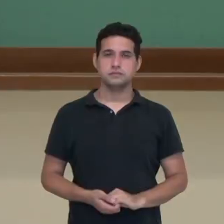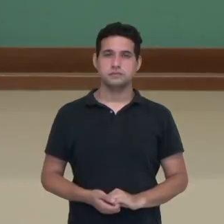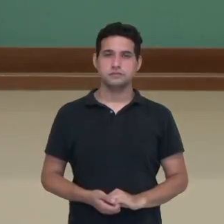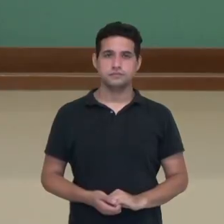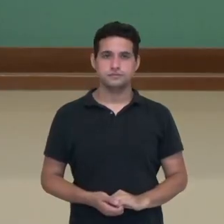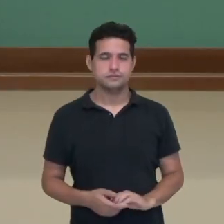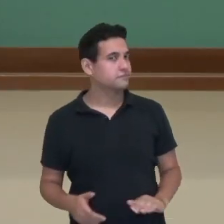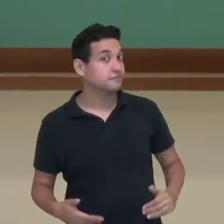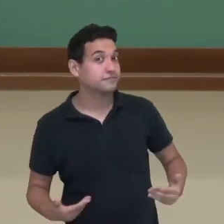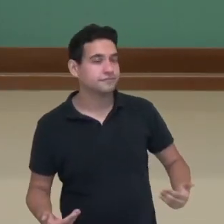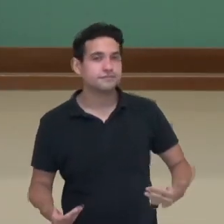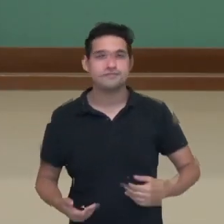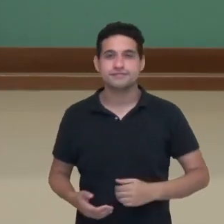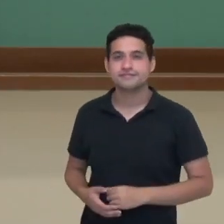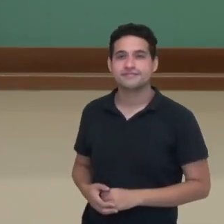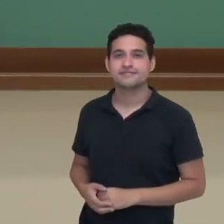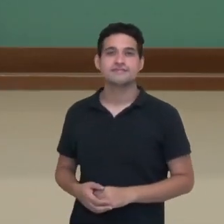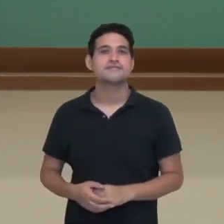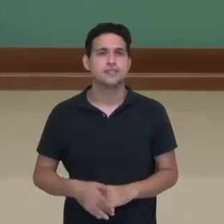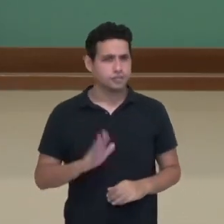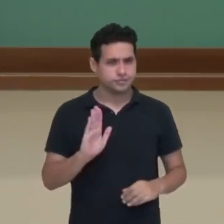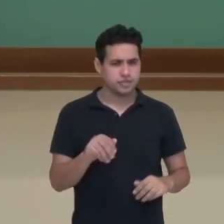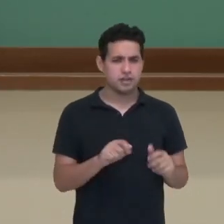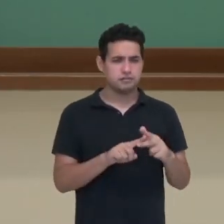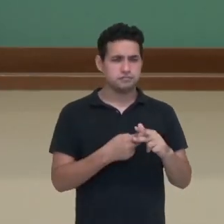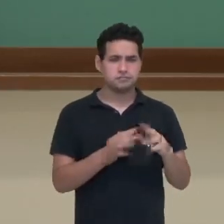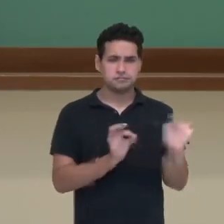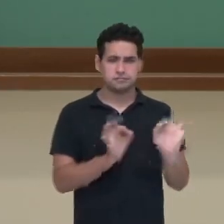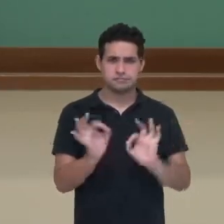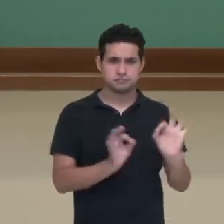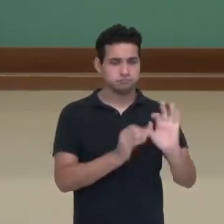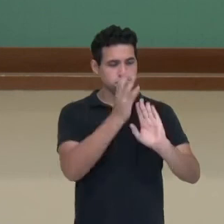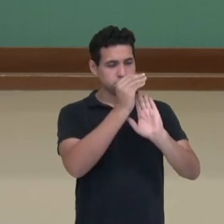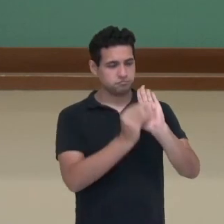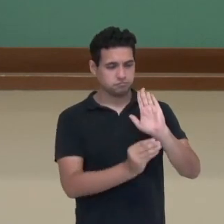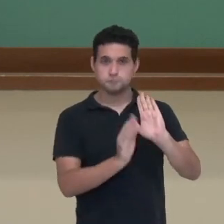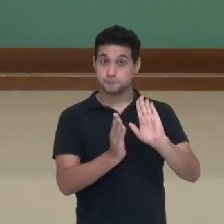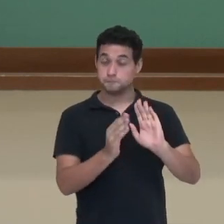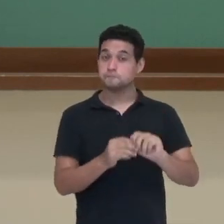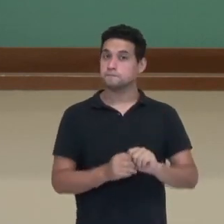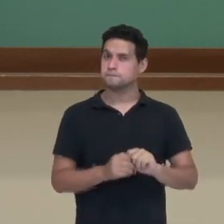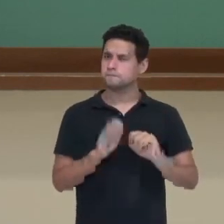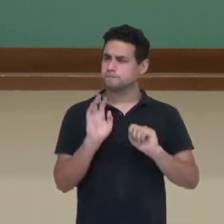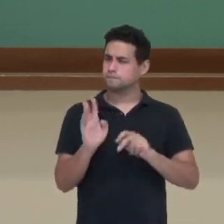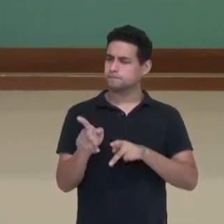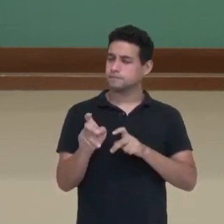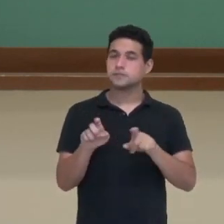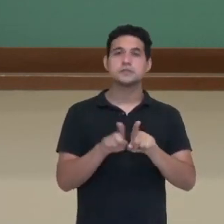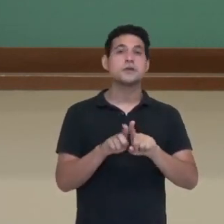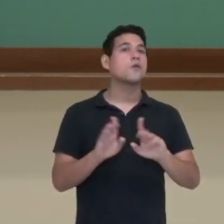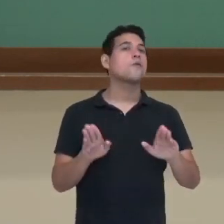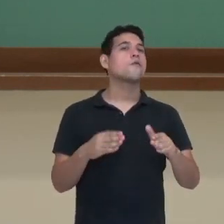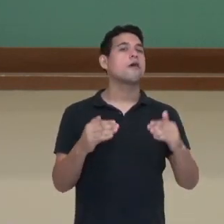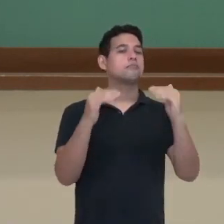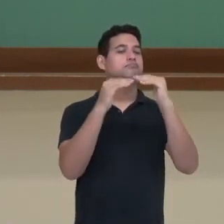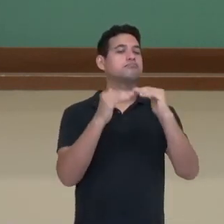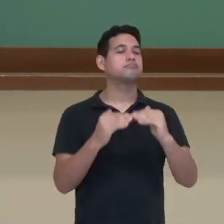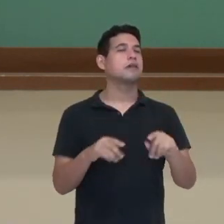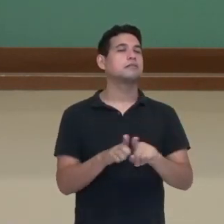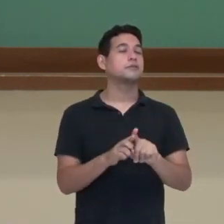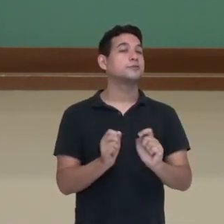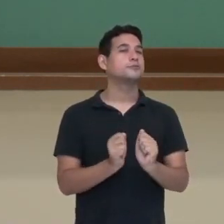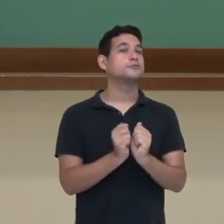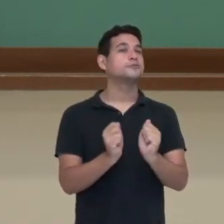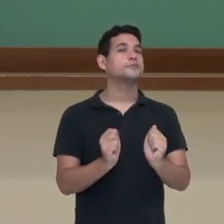E aí, chicos e chicas, resolveram, preencheram o espaço, observaram qual a conjunção de